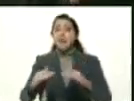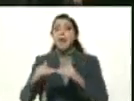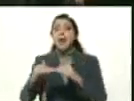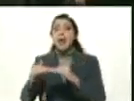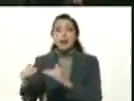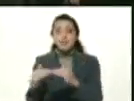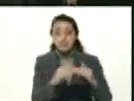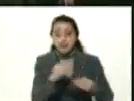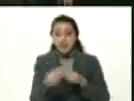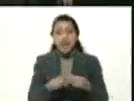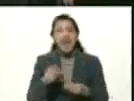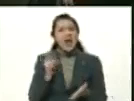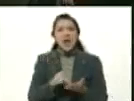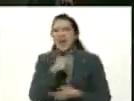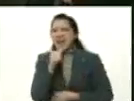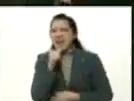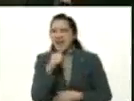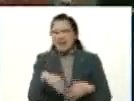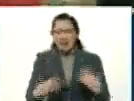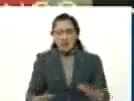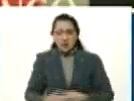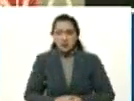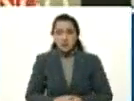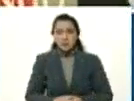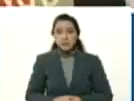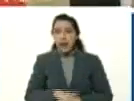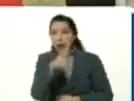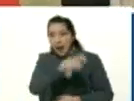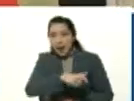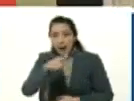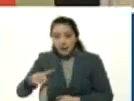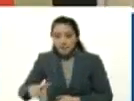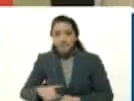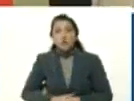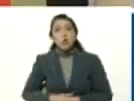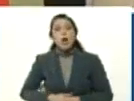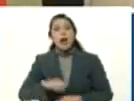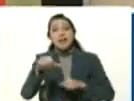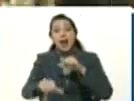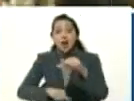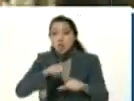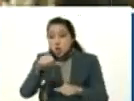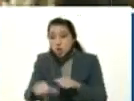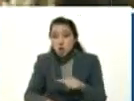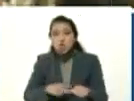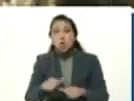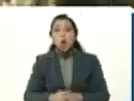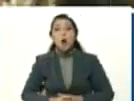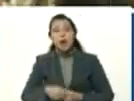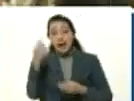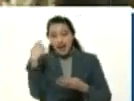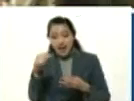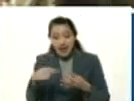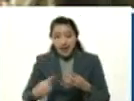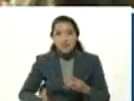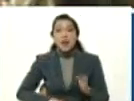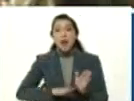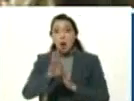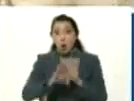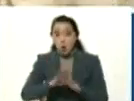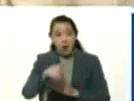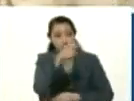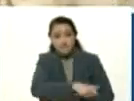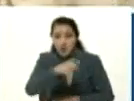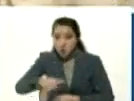¿quiénes participan en las mesas? En las mesas participan las asociaciones de pequeños, medianos y grandes productores. Es importante